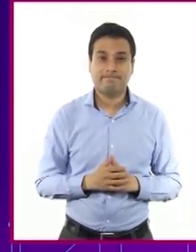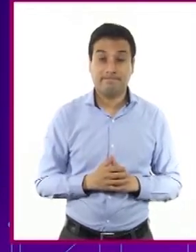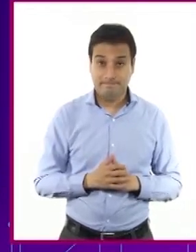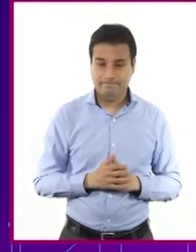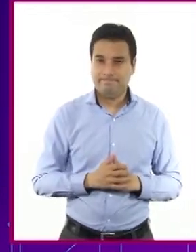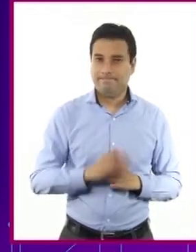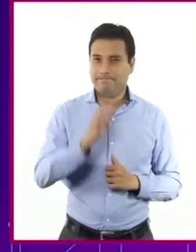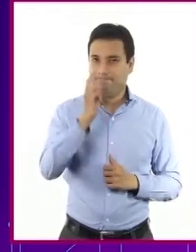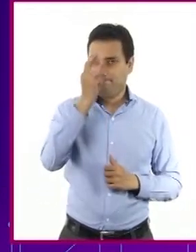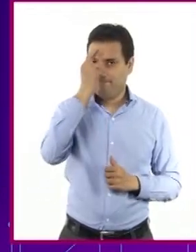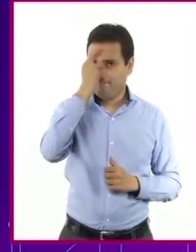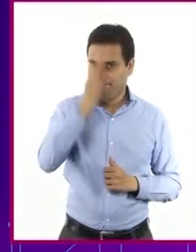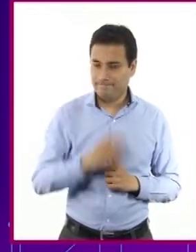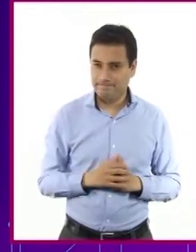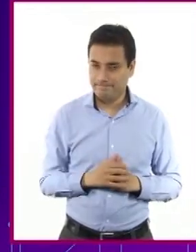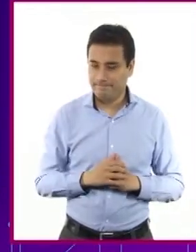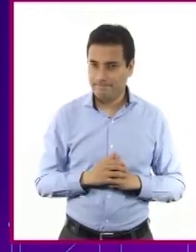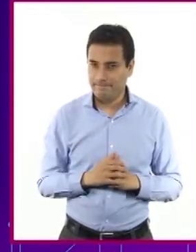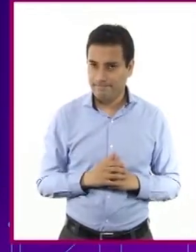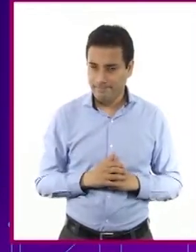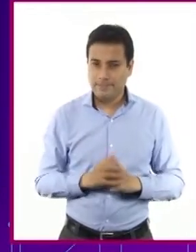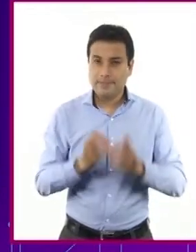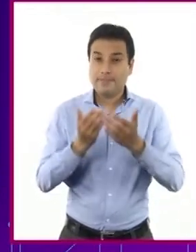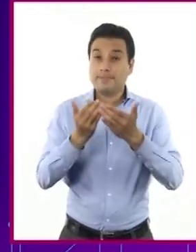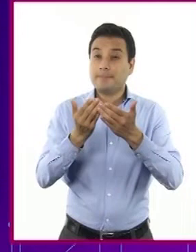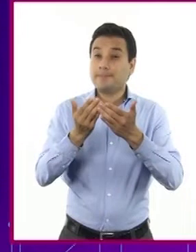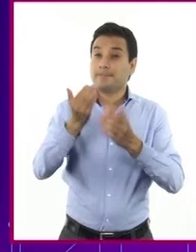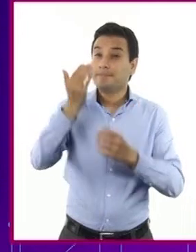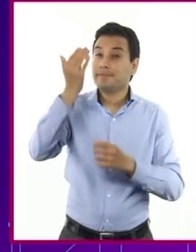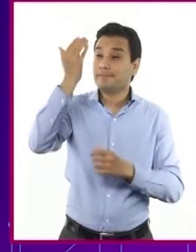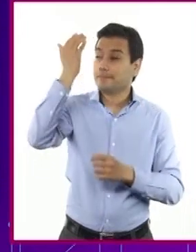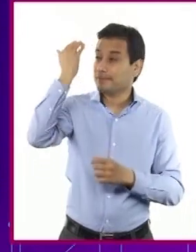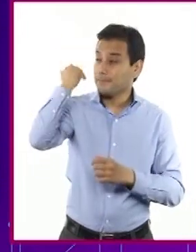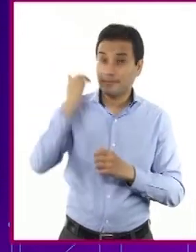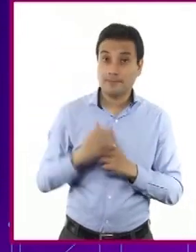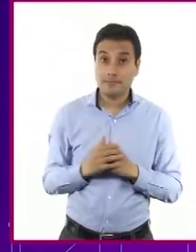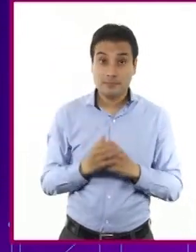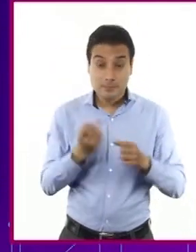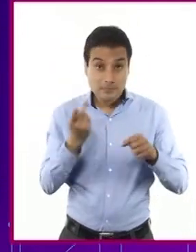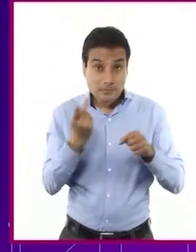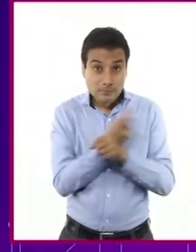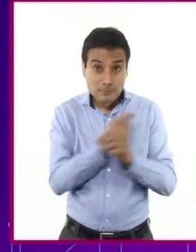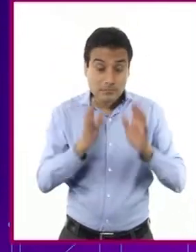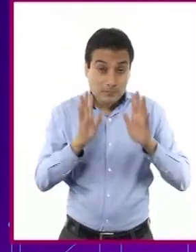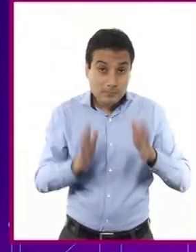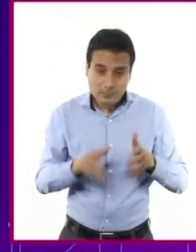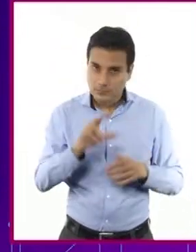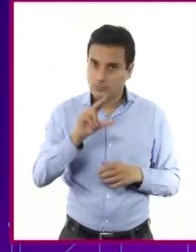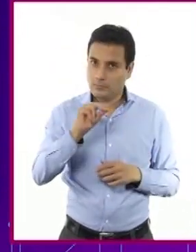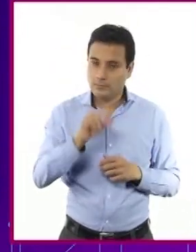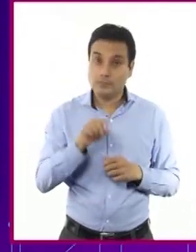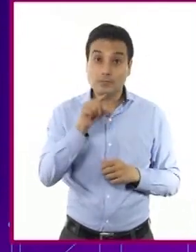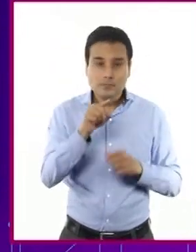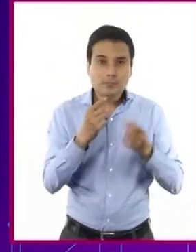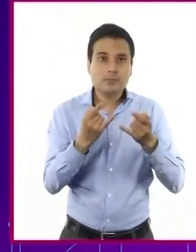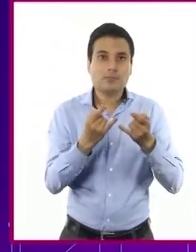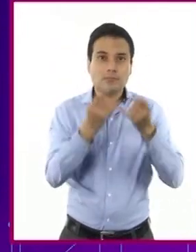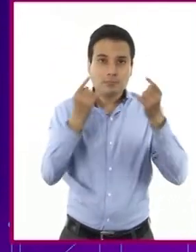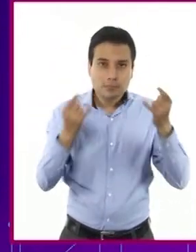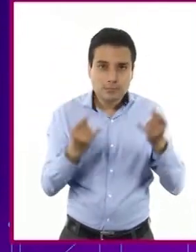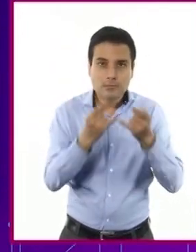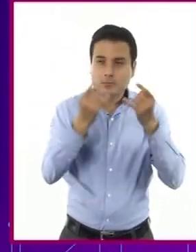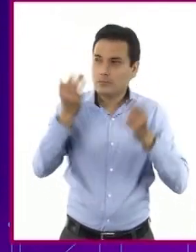Recuerden que el pasado nunca pasa del todo y el conocer la historia nos explica el